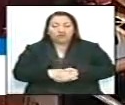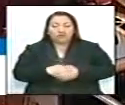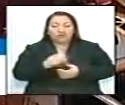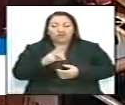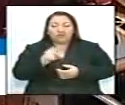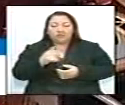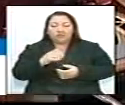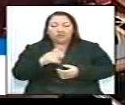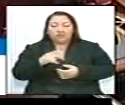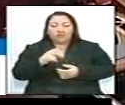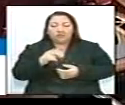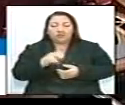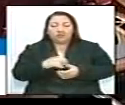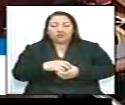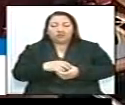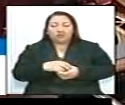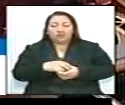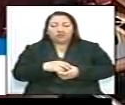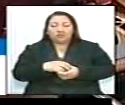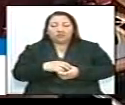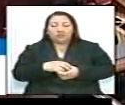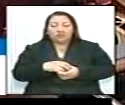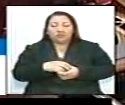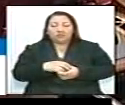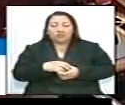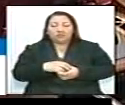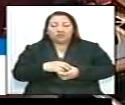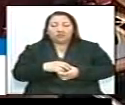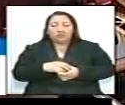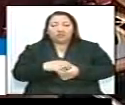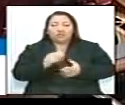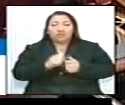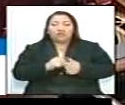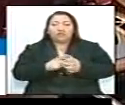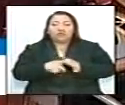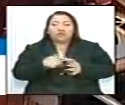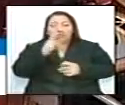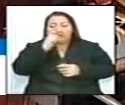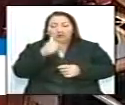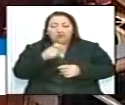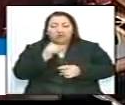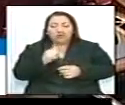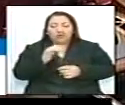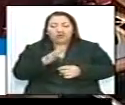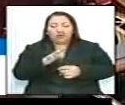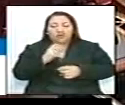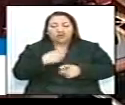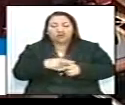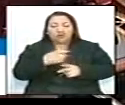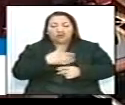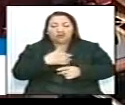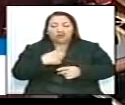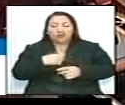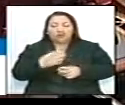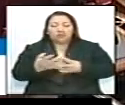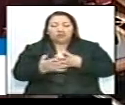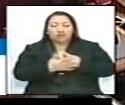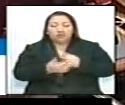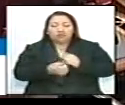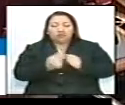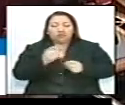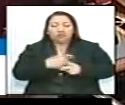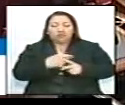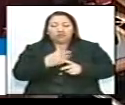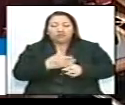Lescano, para que continúe. Sí, sí, cierto. Después vino Alejandro Toledo, por eso hay 5 expresidentes encarcelados por